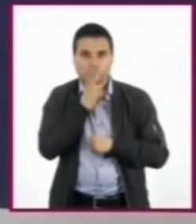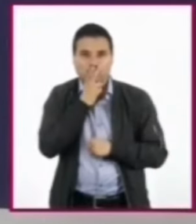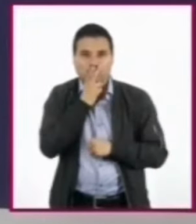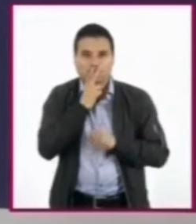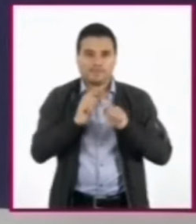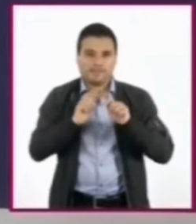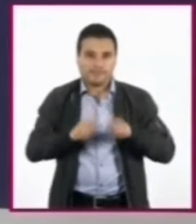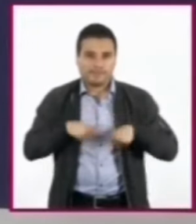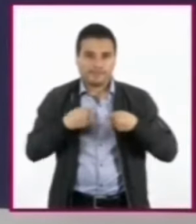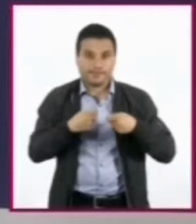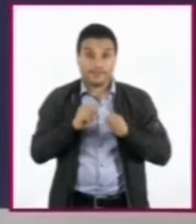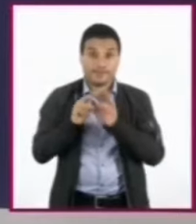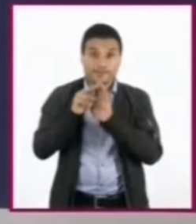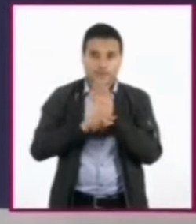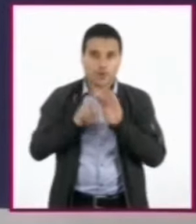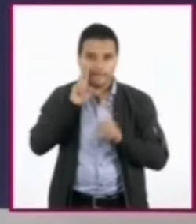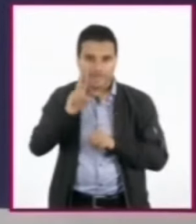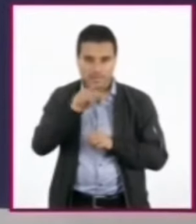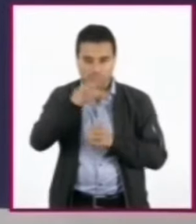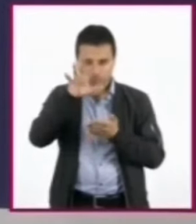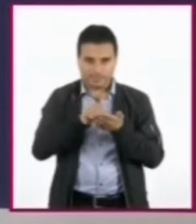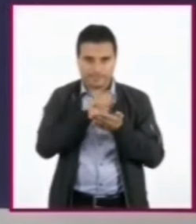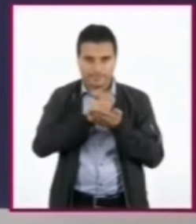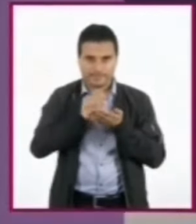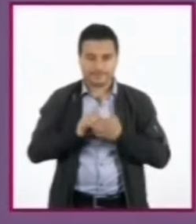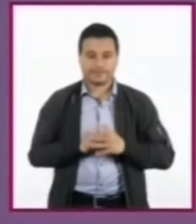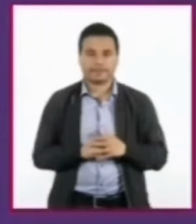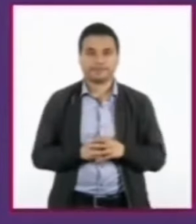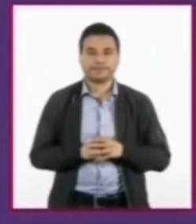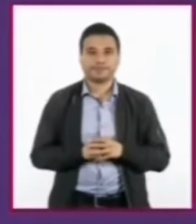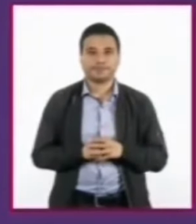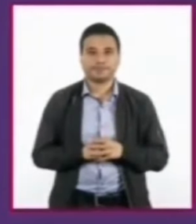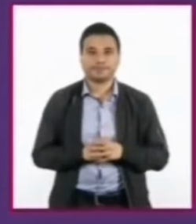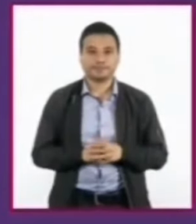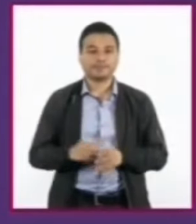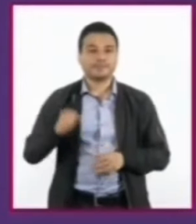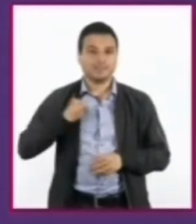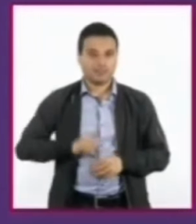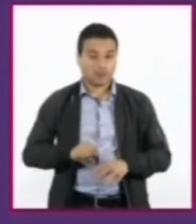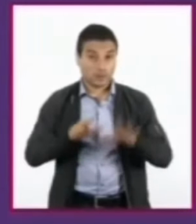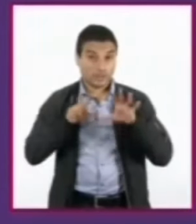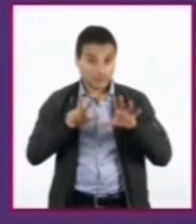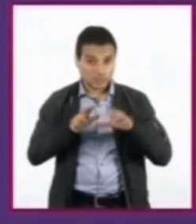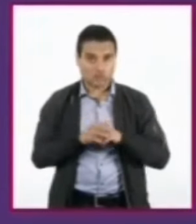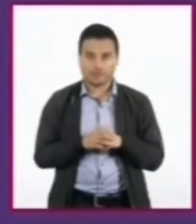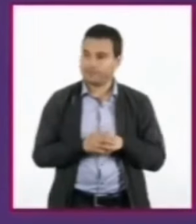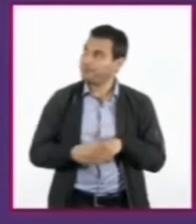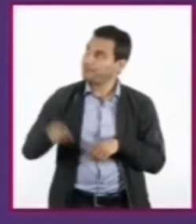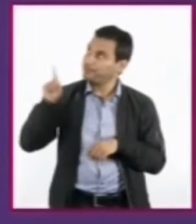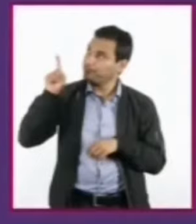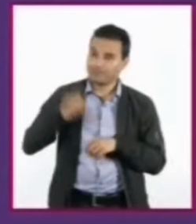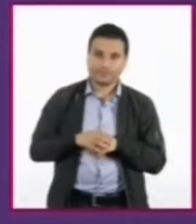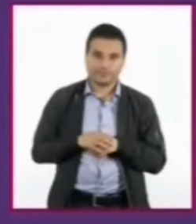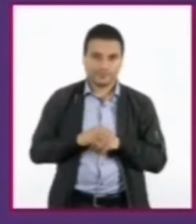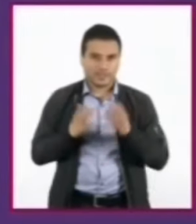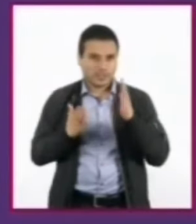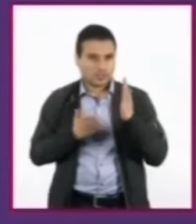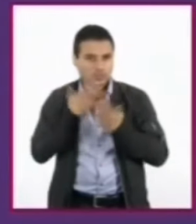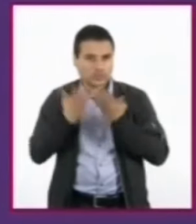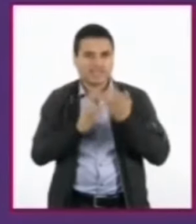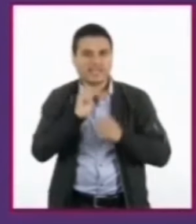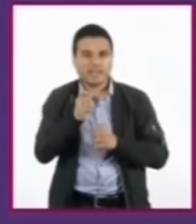las ideas principales en su bitácora científica. En el siglo XVIII, Stephen Hales estudiaba la